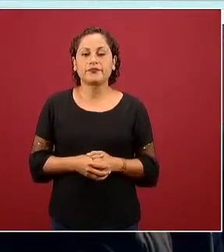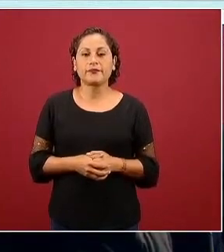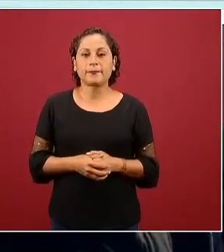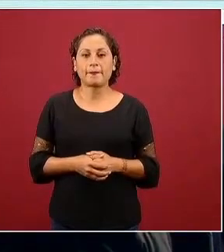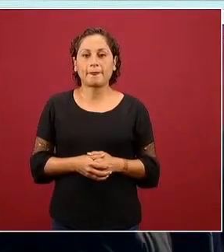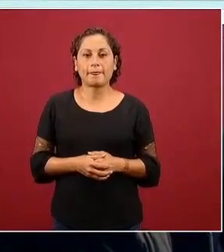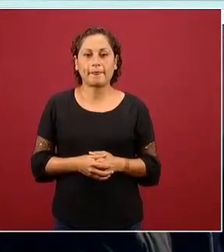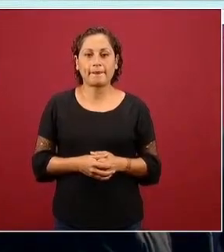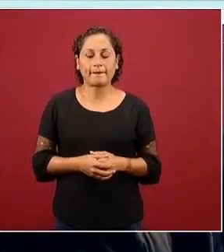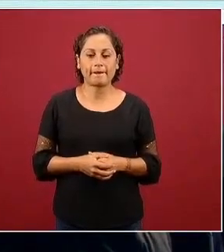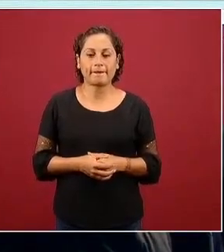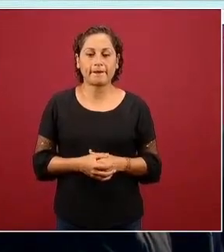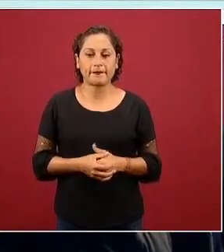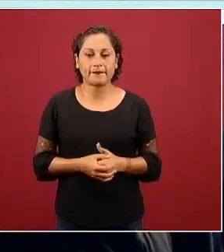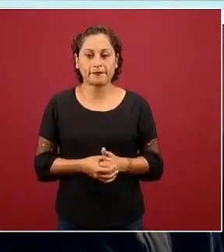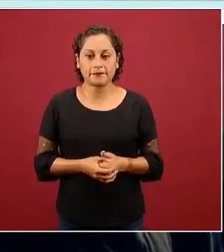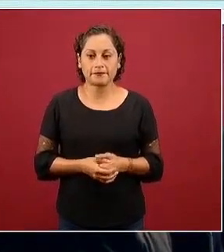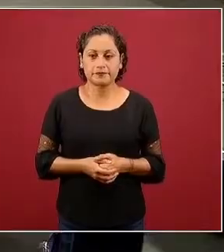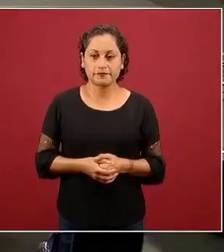La siguiente, por favor.